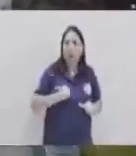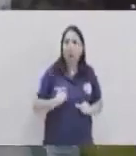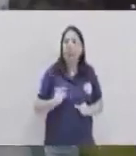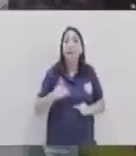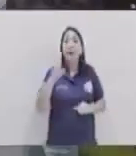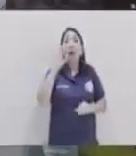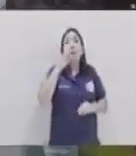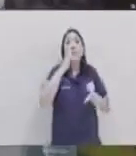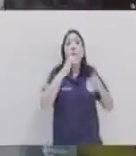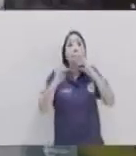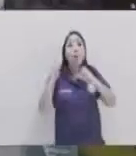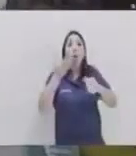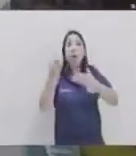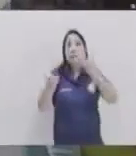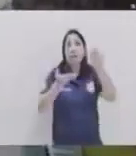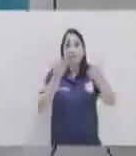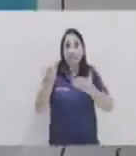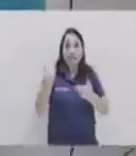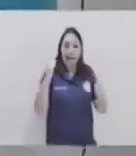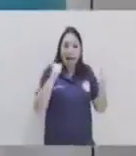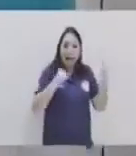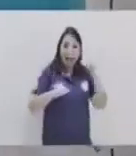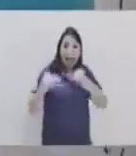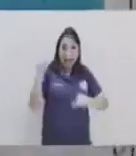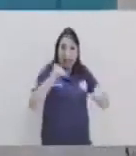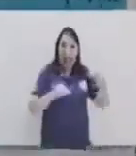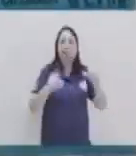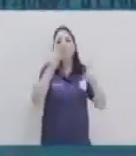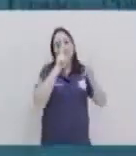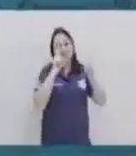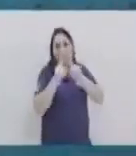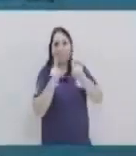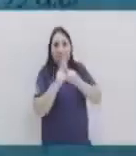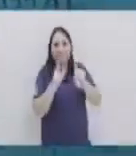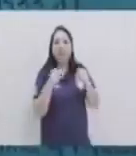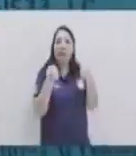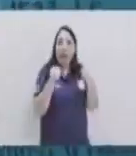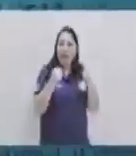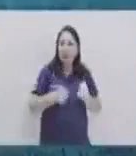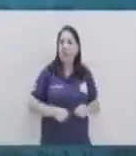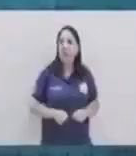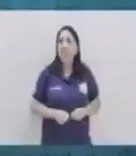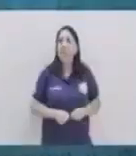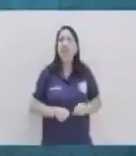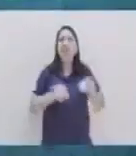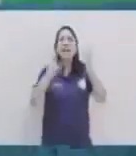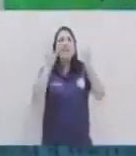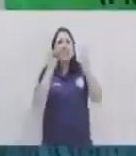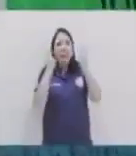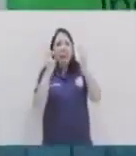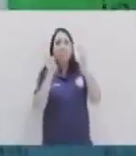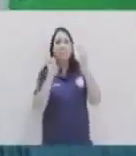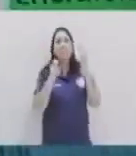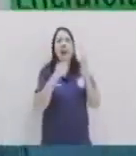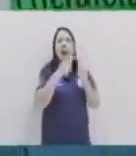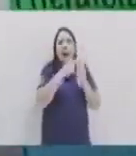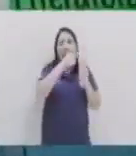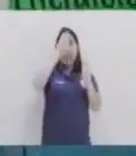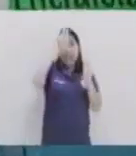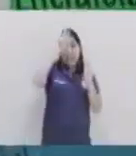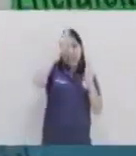la literatura inca predomina eso, también anónima y ritual. Y los temas de la literatura inca, los temas agrarios, es